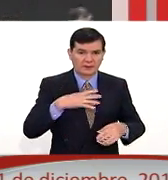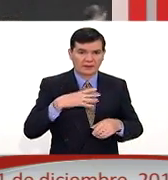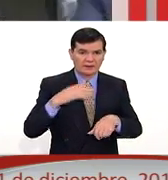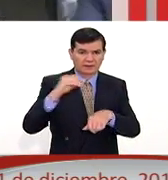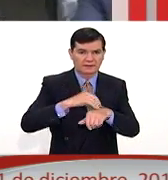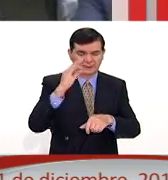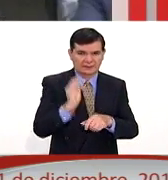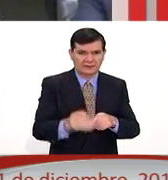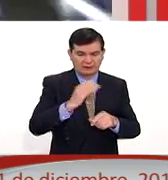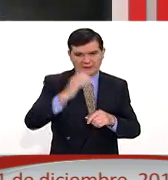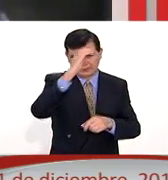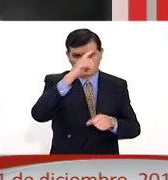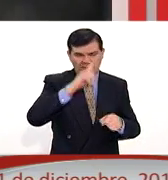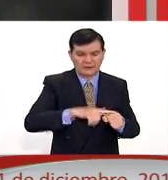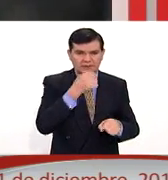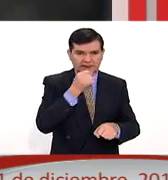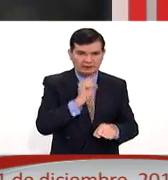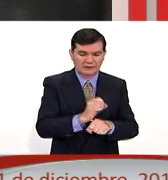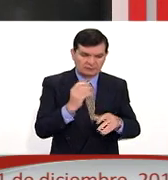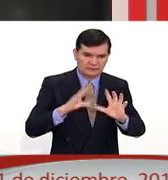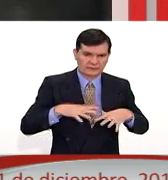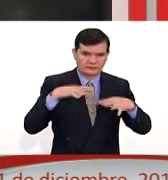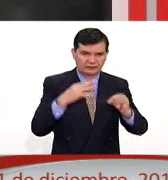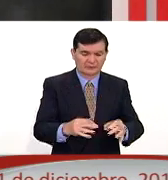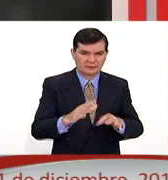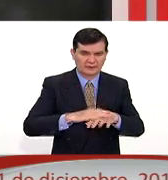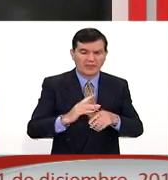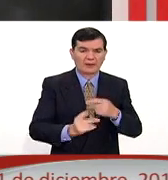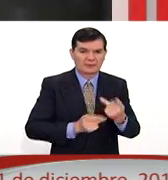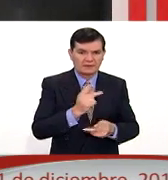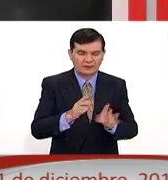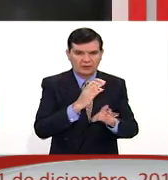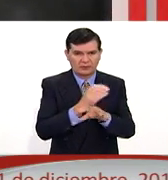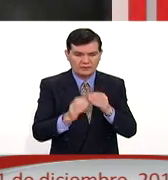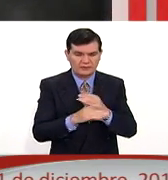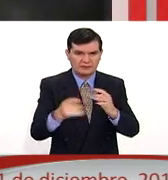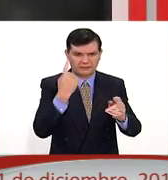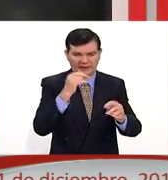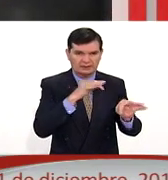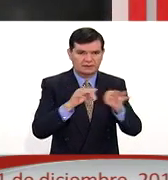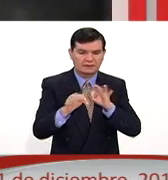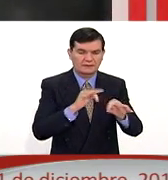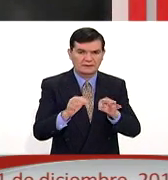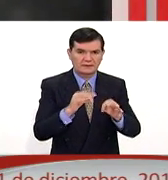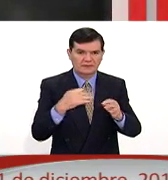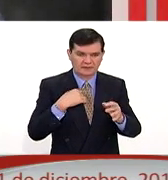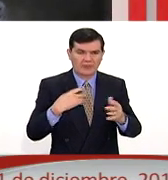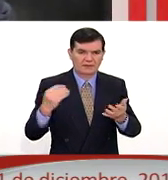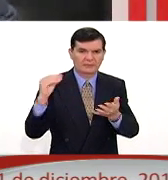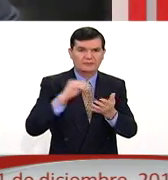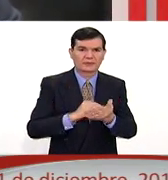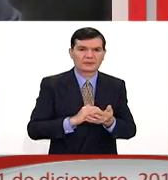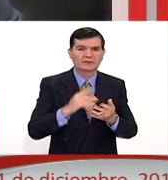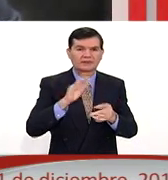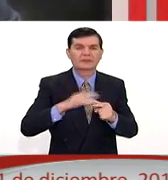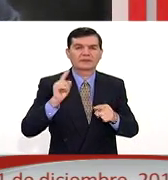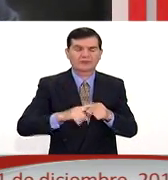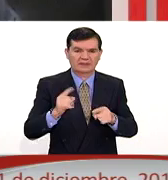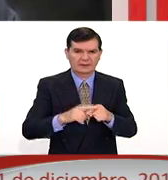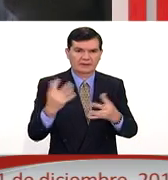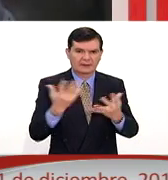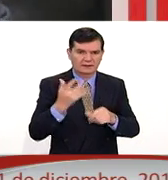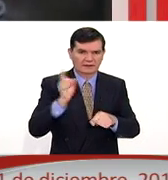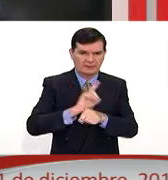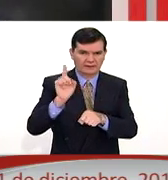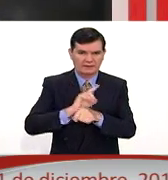la Secretaría de Cultura. Respeto a las prestaciones y condiciones de trabajo adquiridas de quienes entregan